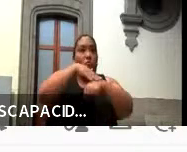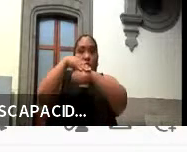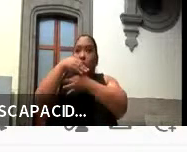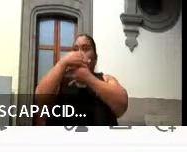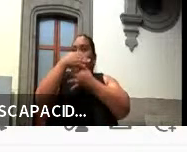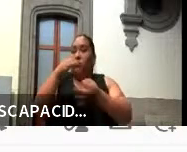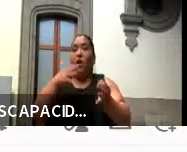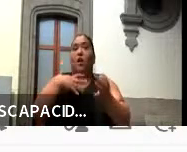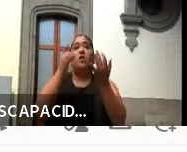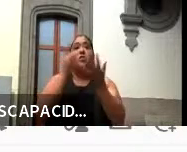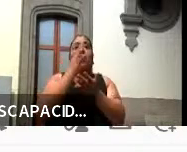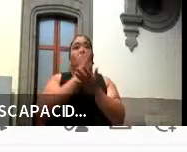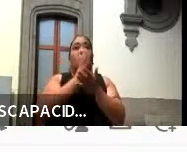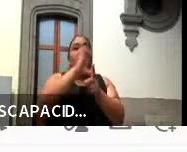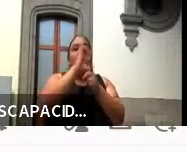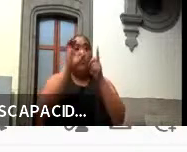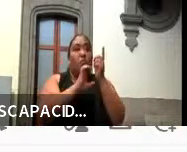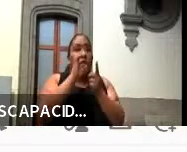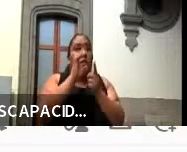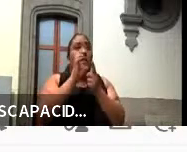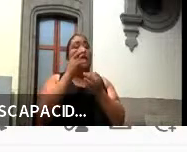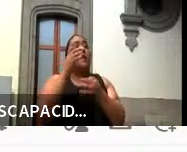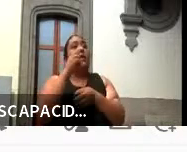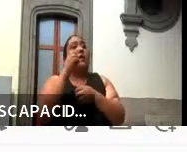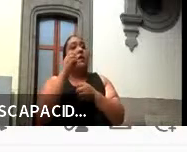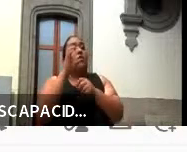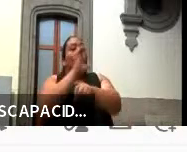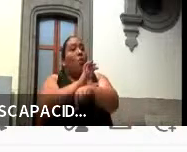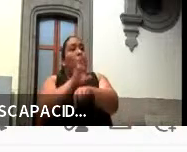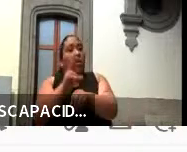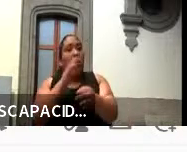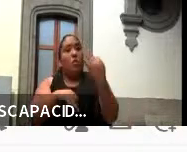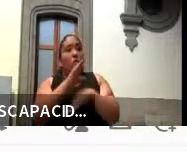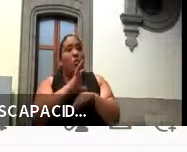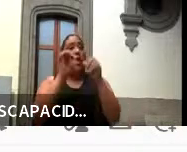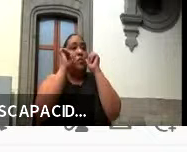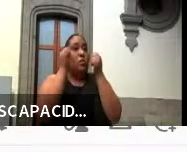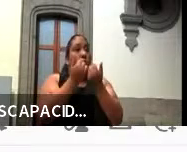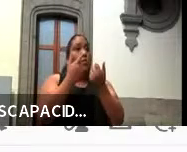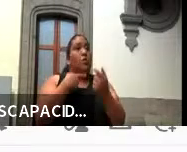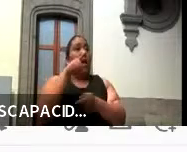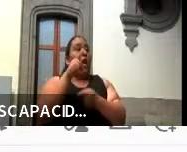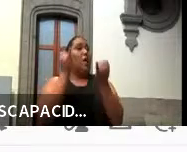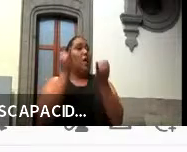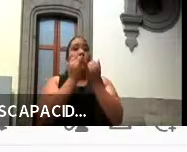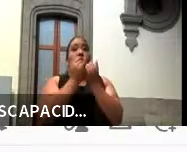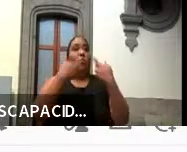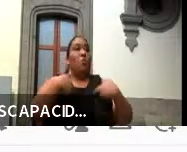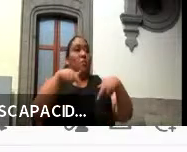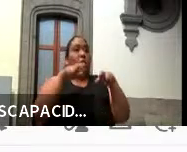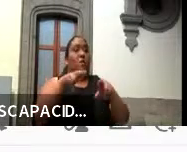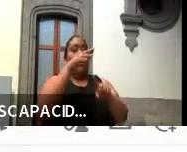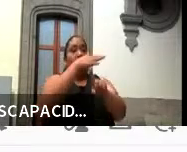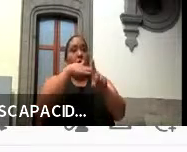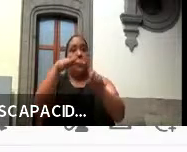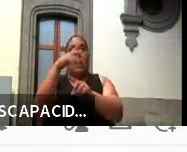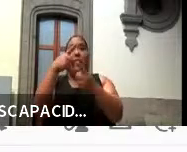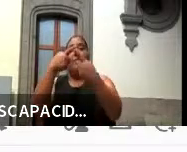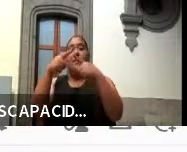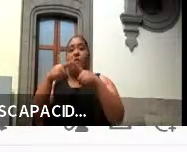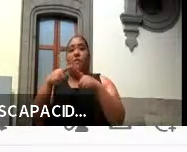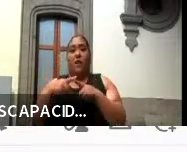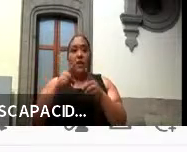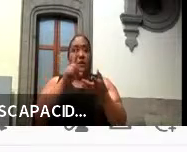coordinador y las organizaciones que ahí se encuentran representando a los diversos sectores o a los diferentes tipos de